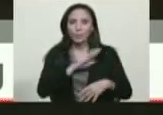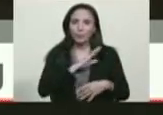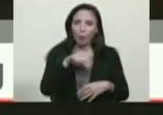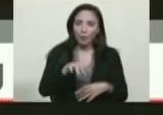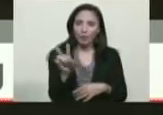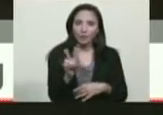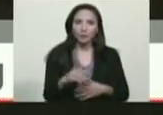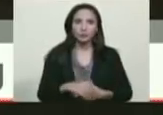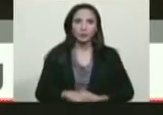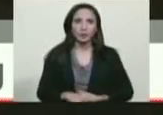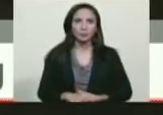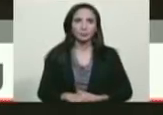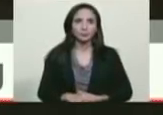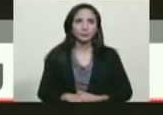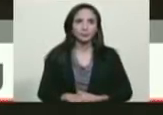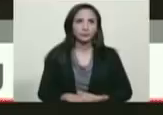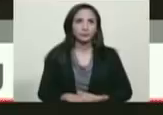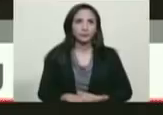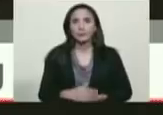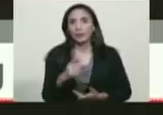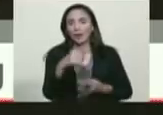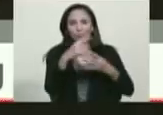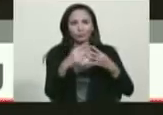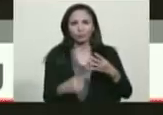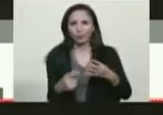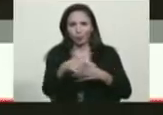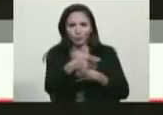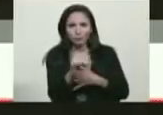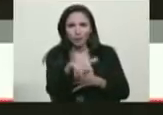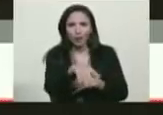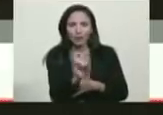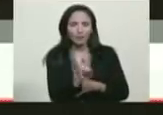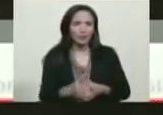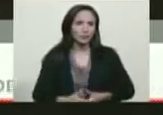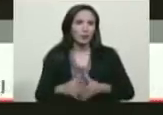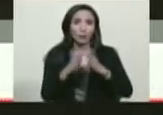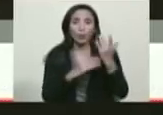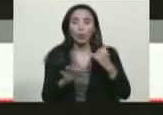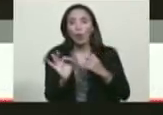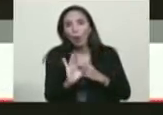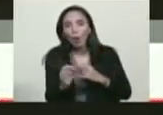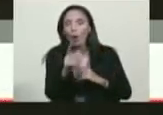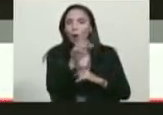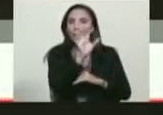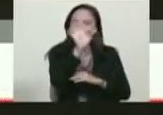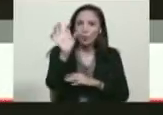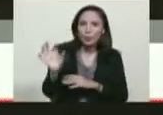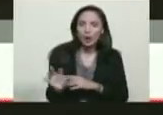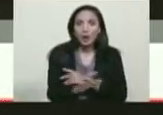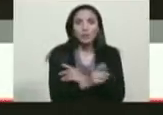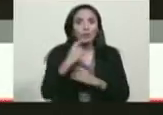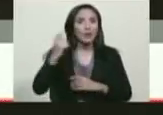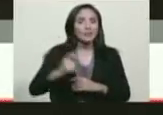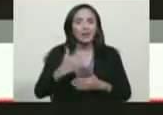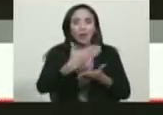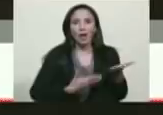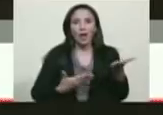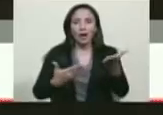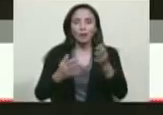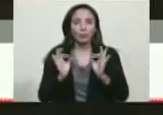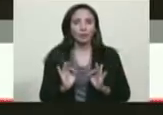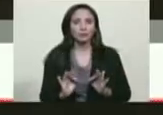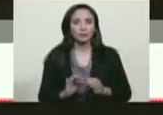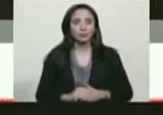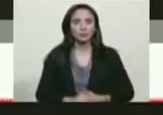la República, ubicados en el territorio nacional o en el territorio extranjero, estima necesario hacer las siguientes